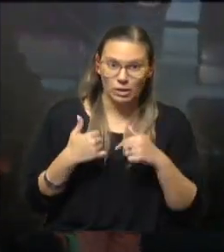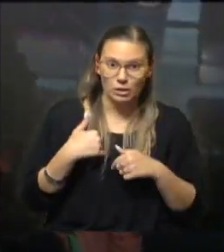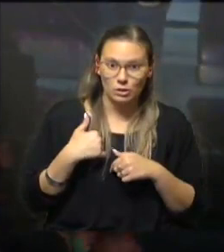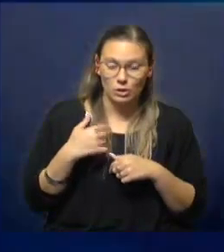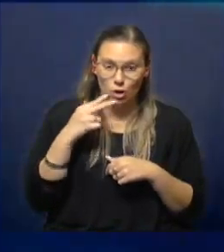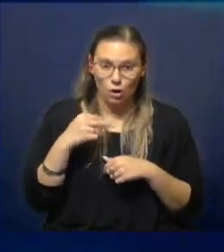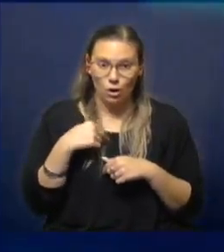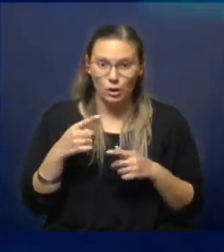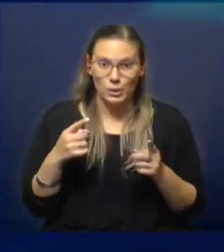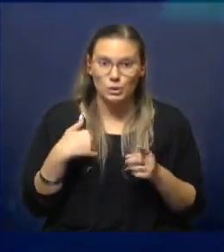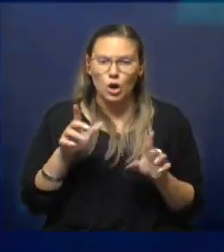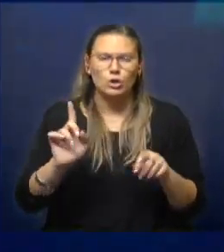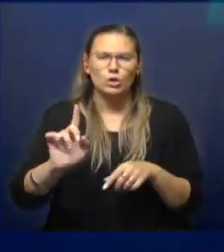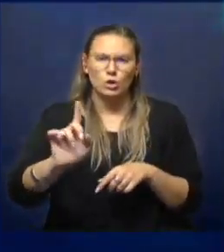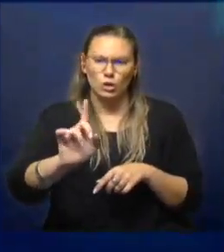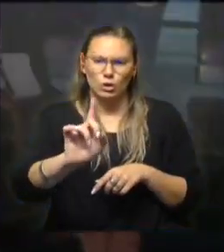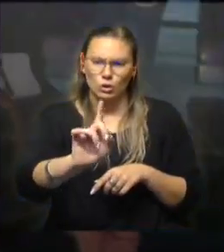Sí, yo. No, no, me encanta.